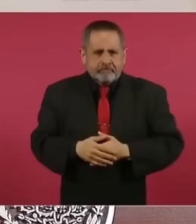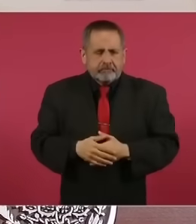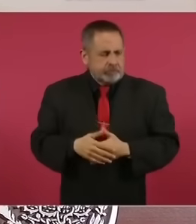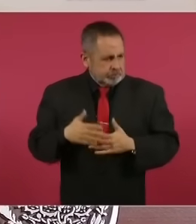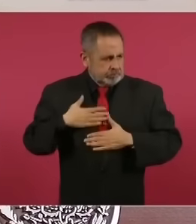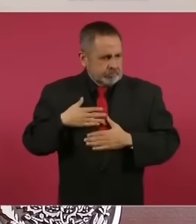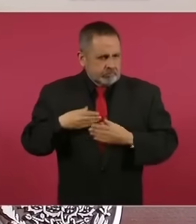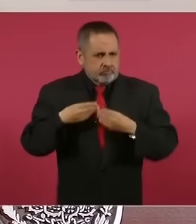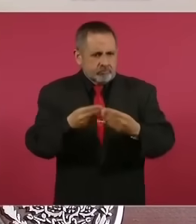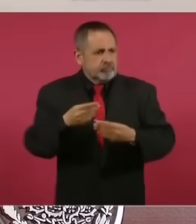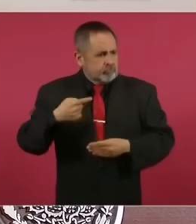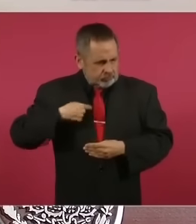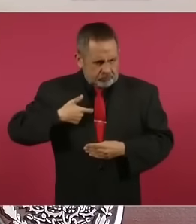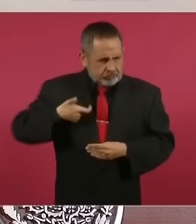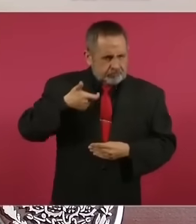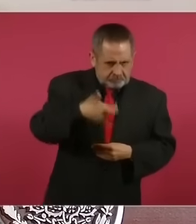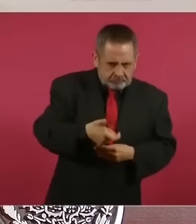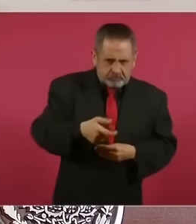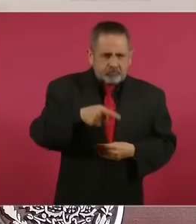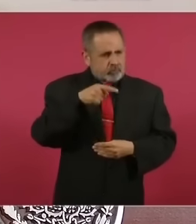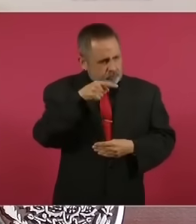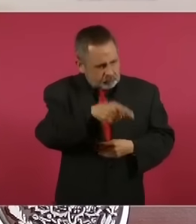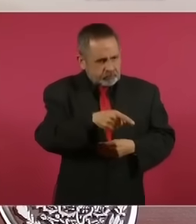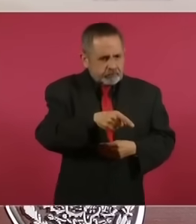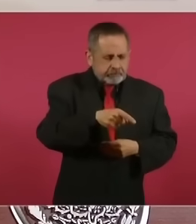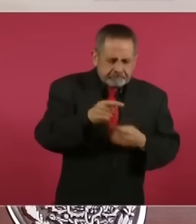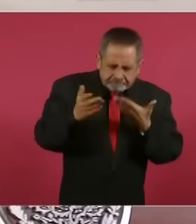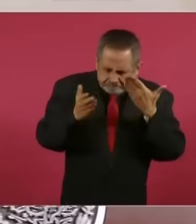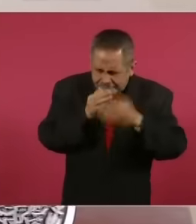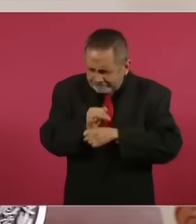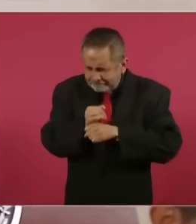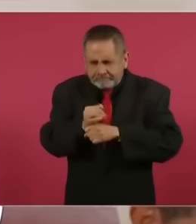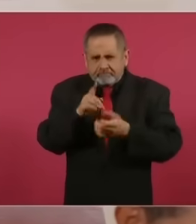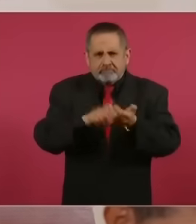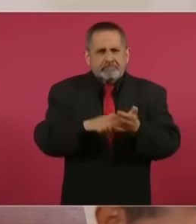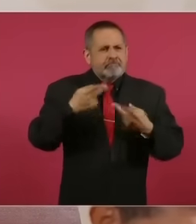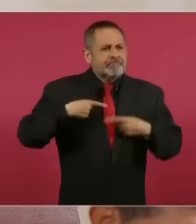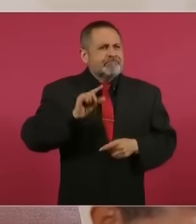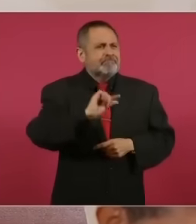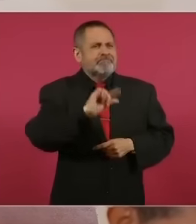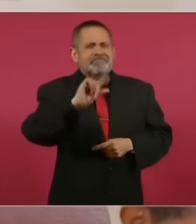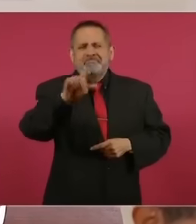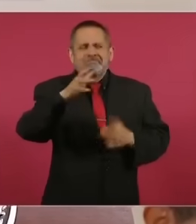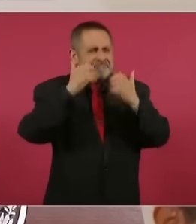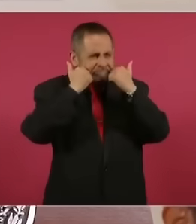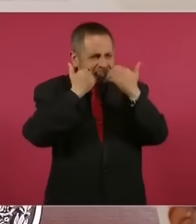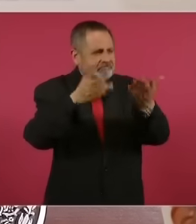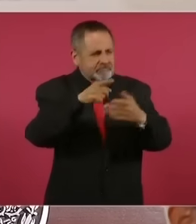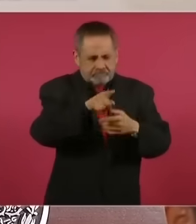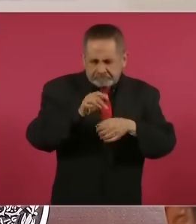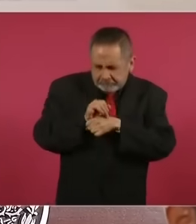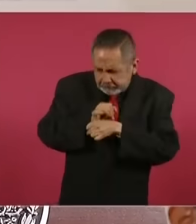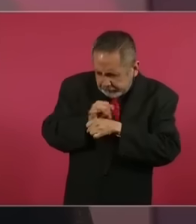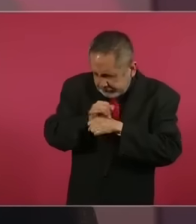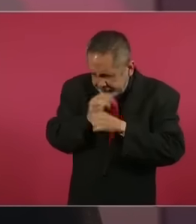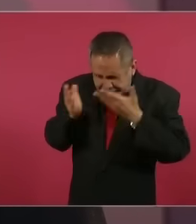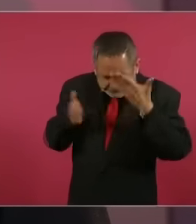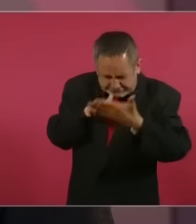nosotros destinamos recursos para que ustedes contraten a los especialistas que quieran